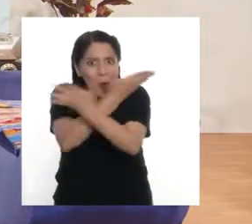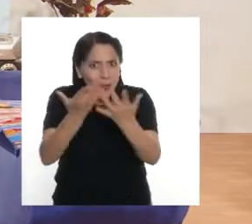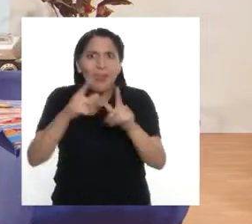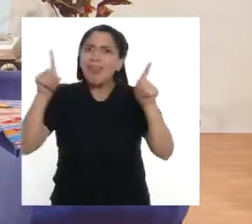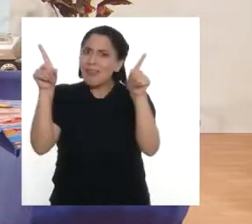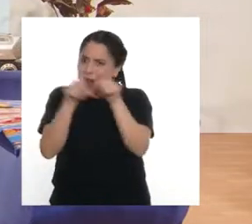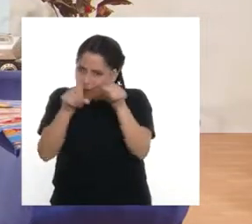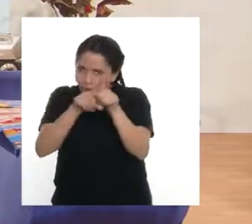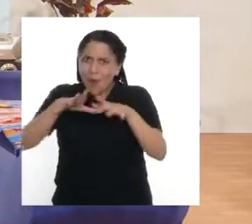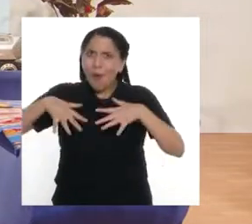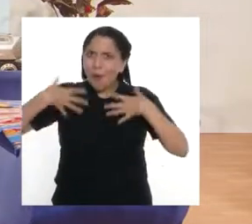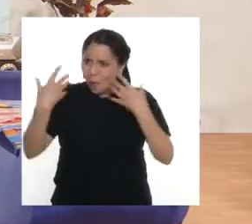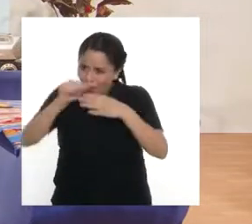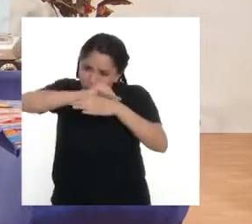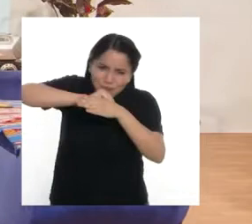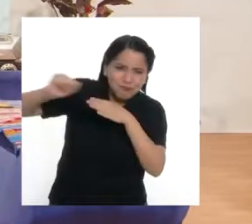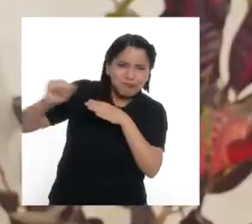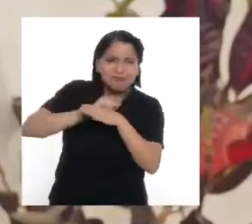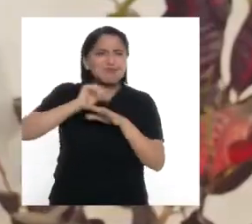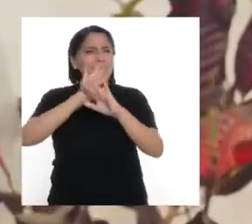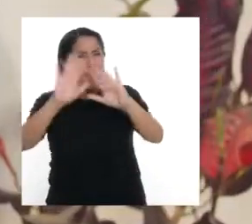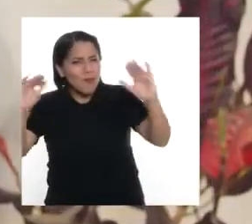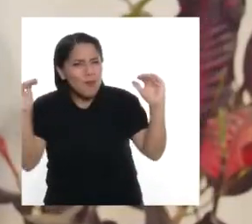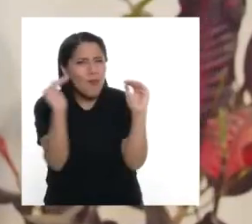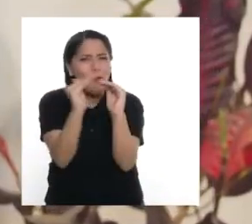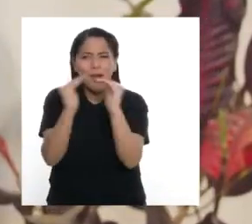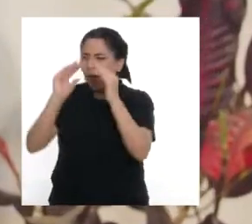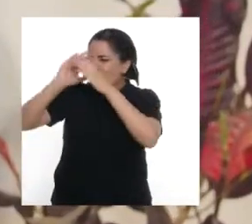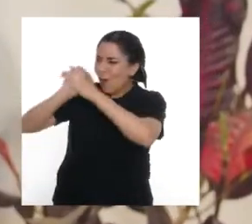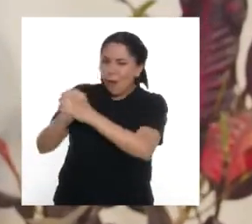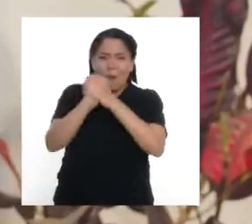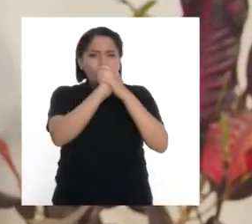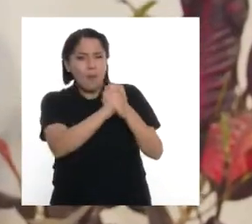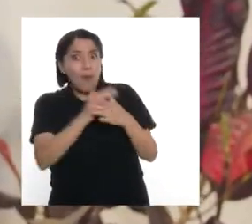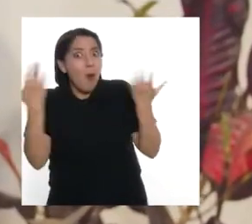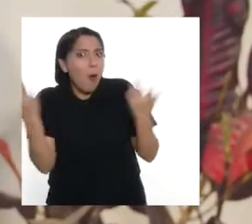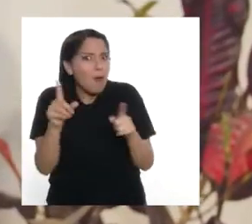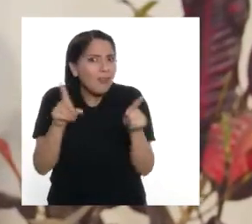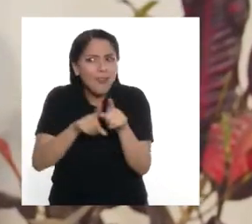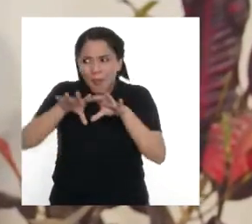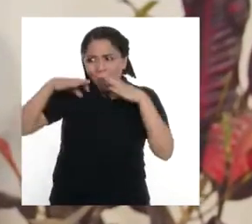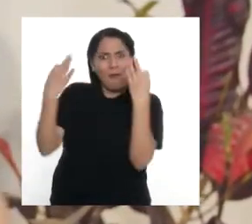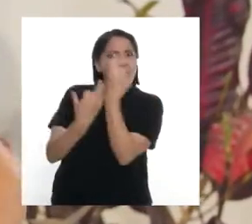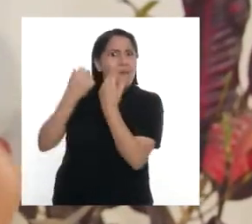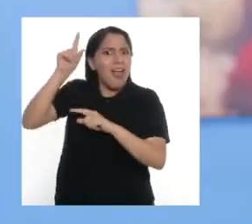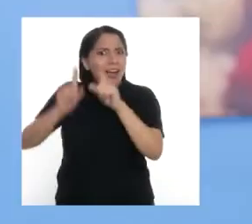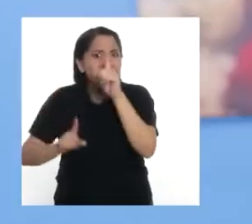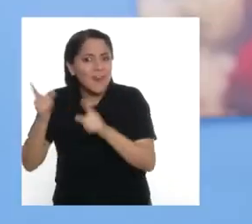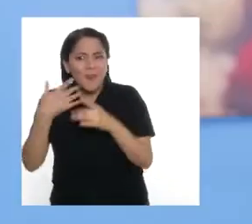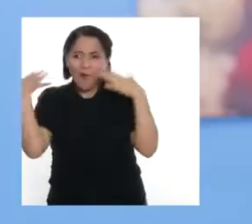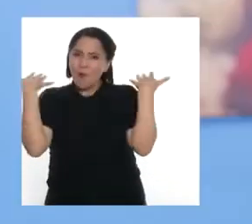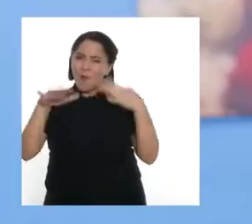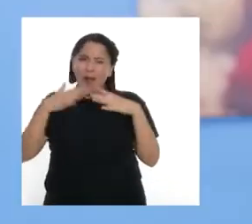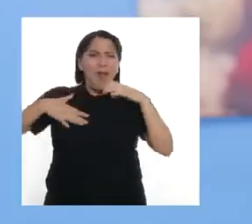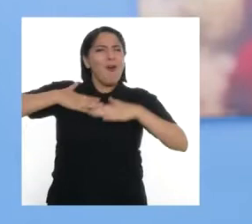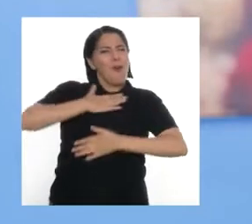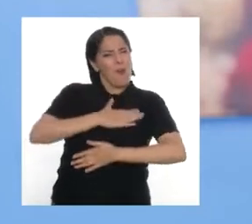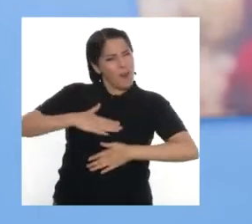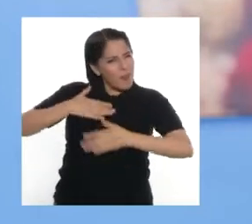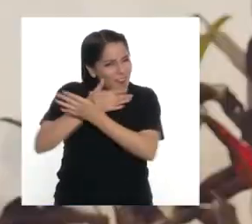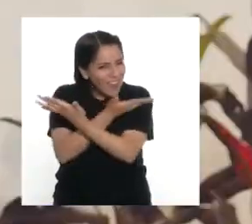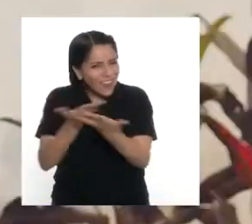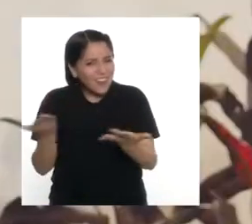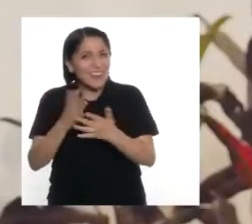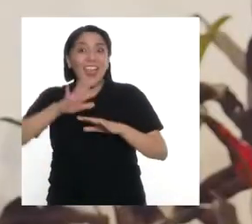Ustedes también pueden intentarlo en casa. Con alguna amiga o amigo o incluso con sus familiares. Ya verán lo divertido que